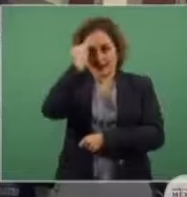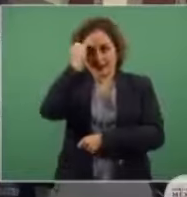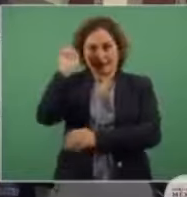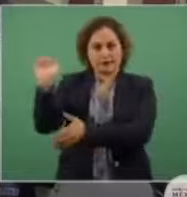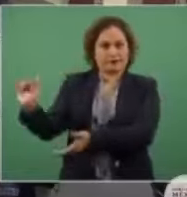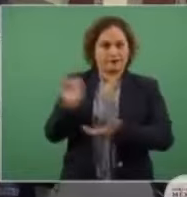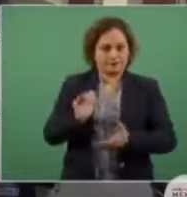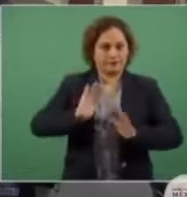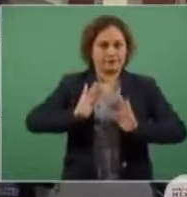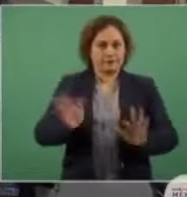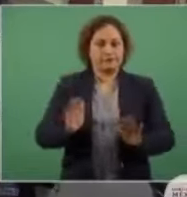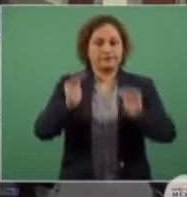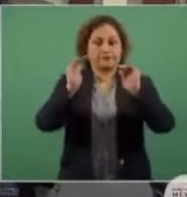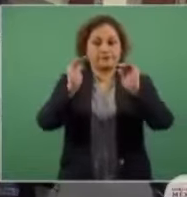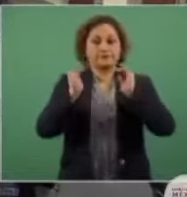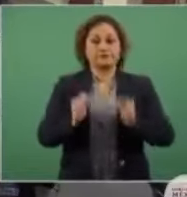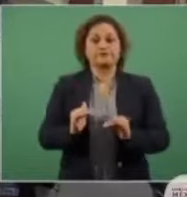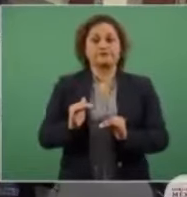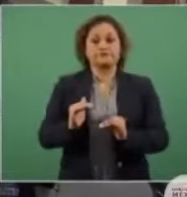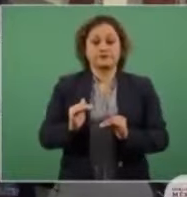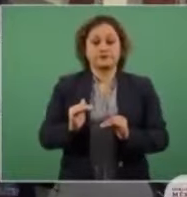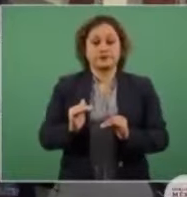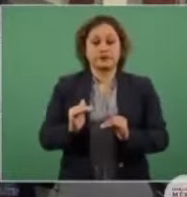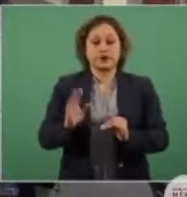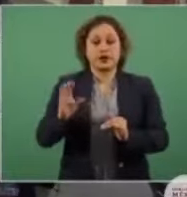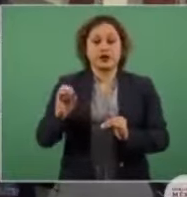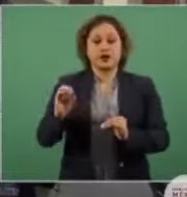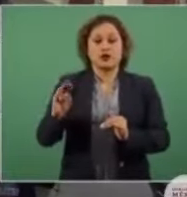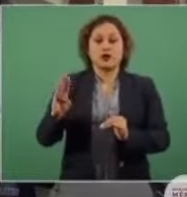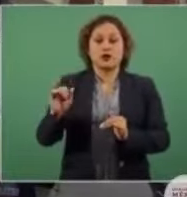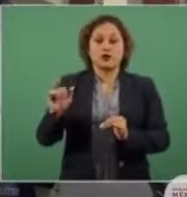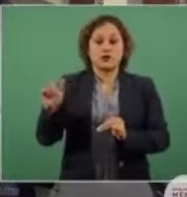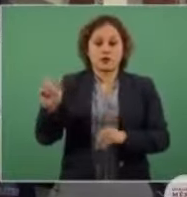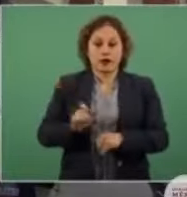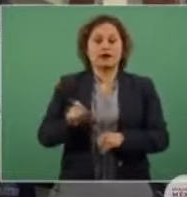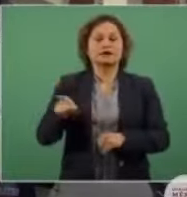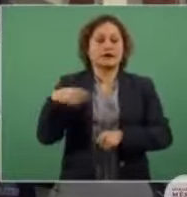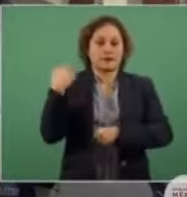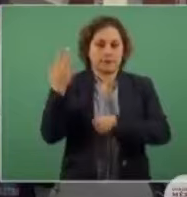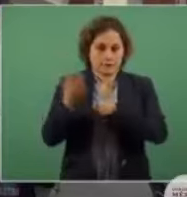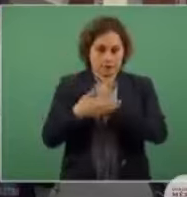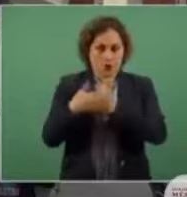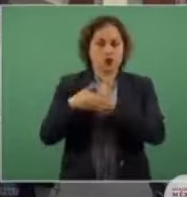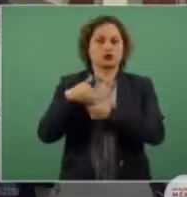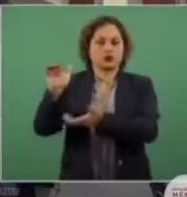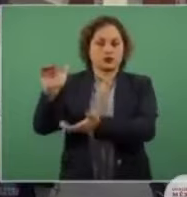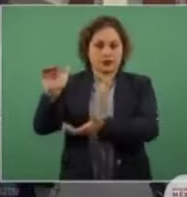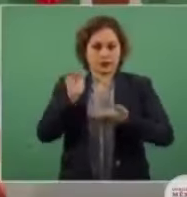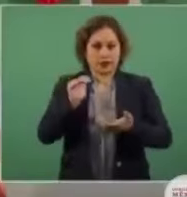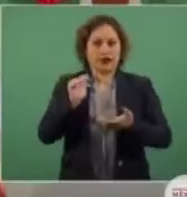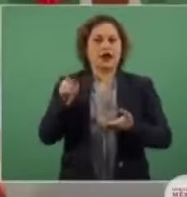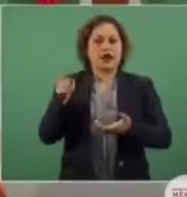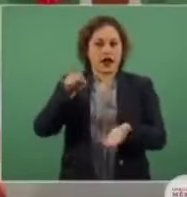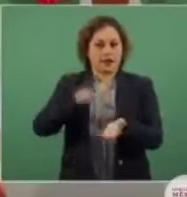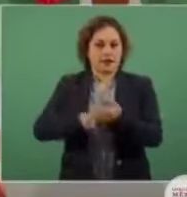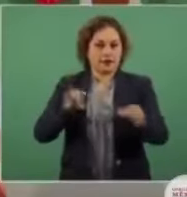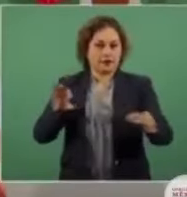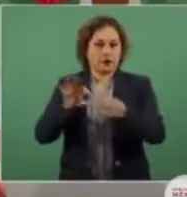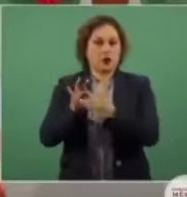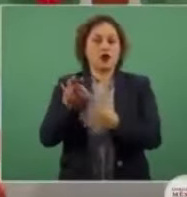kóvacs también lo pongo como próxima recepción esto se trata también de astrazéneca